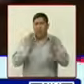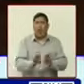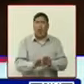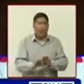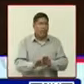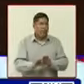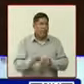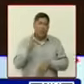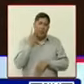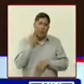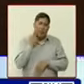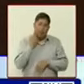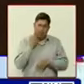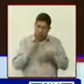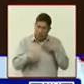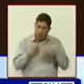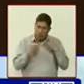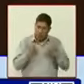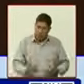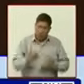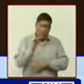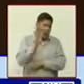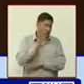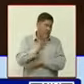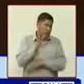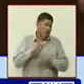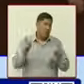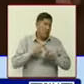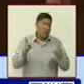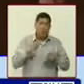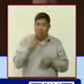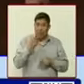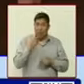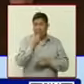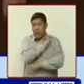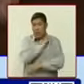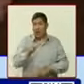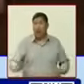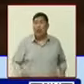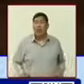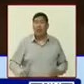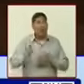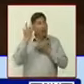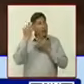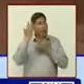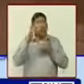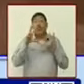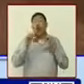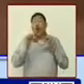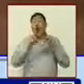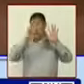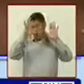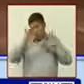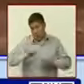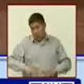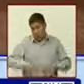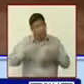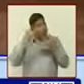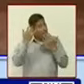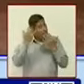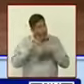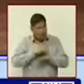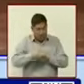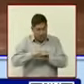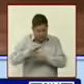la que ha tenido el problema del levantamiento de la capa asfáltica. Pero como bien lo había dicho el alcalde, se espera que no llueve y de alguna manera cubrir con